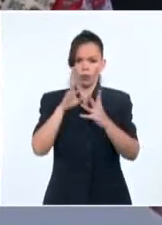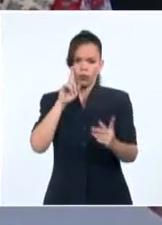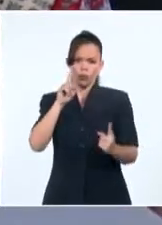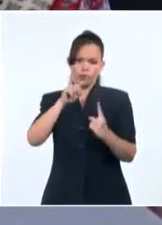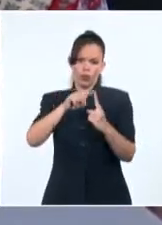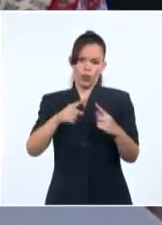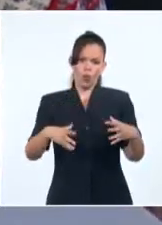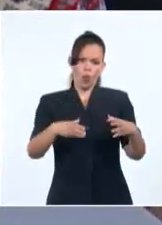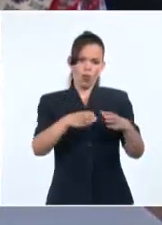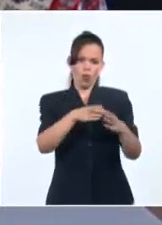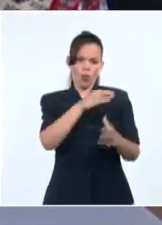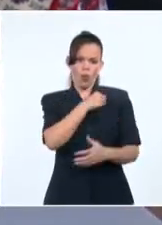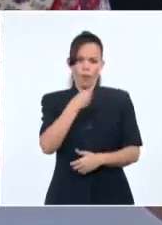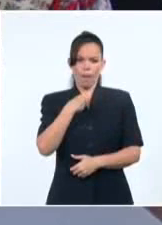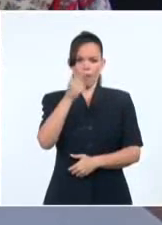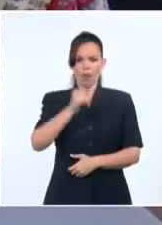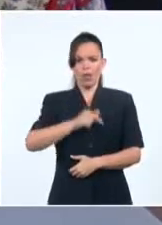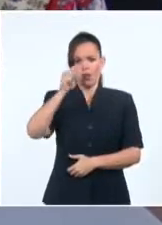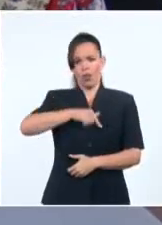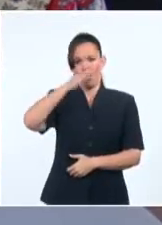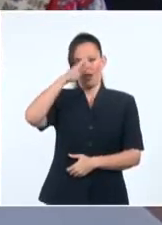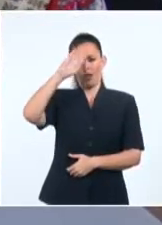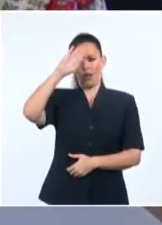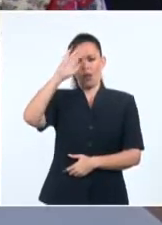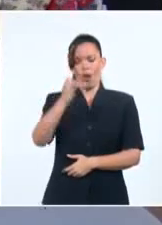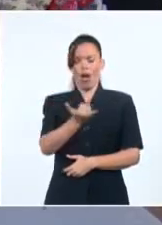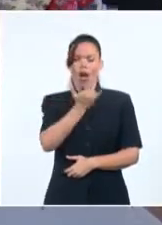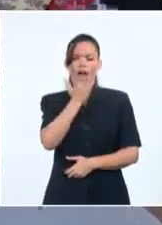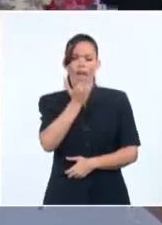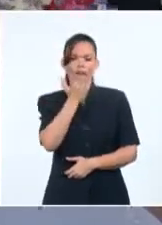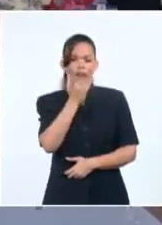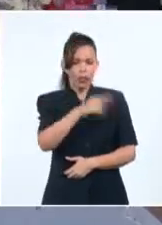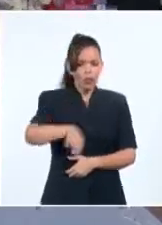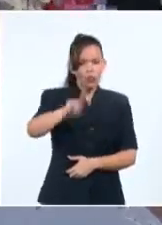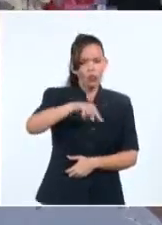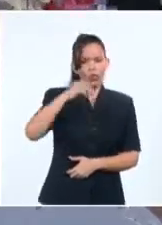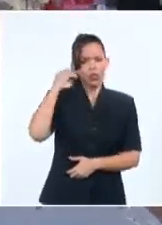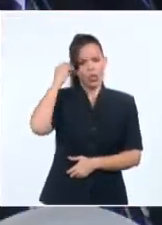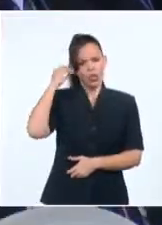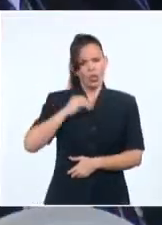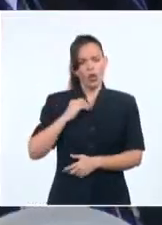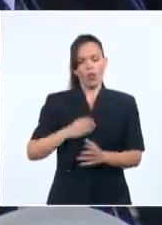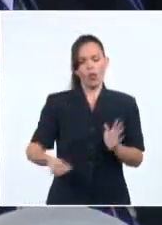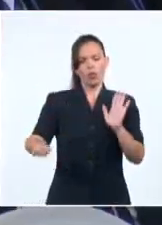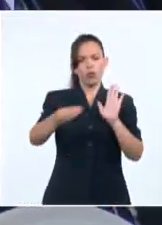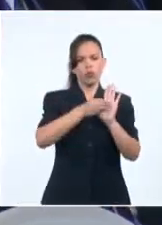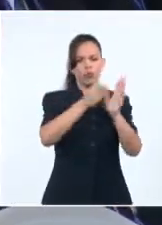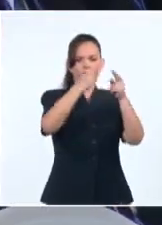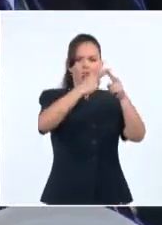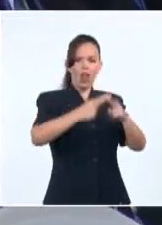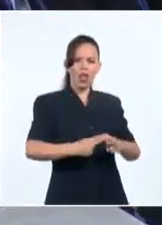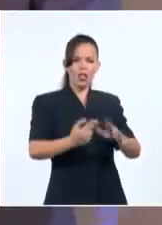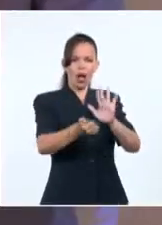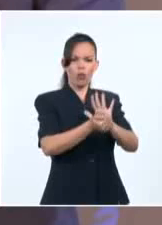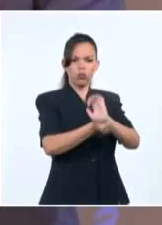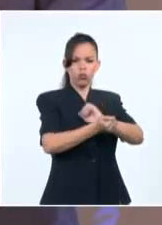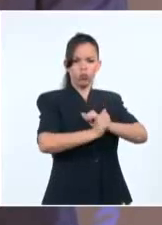insólita, absurda y desvergonzada inclusión de Cuba en la lista de países patrocinadores del